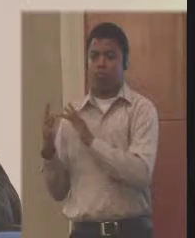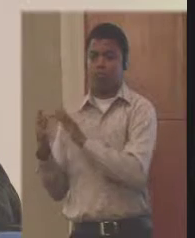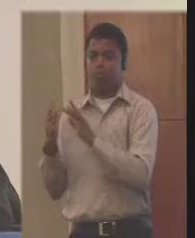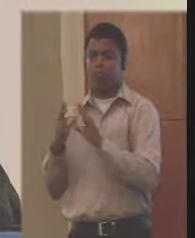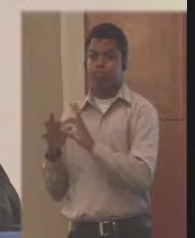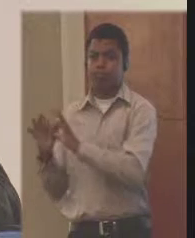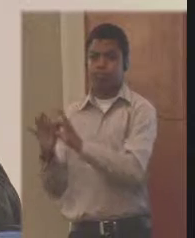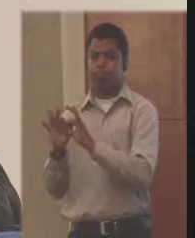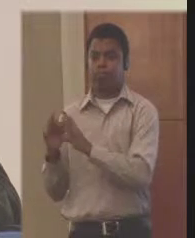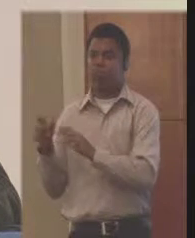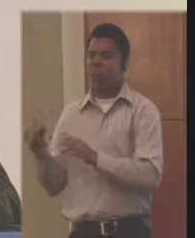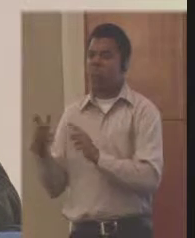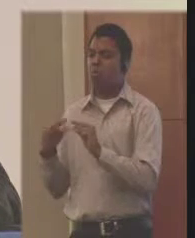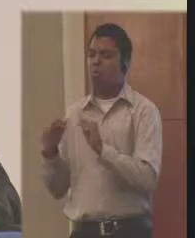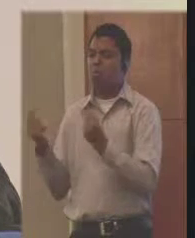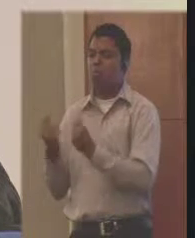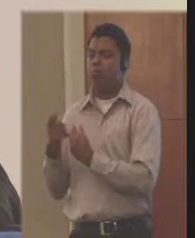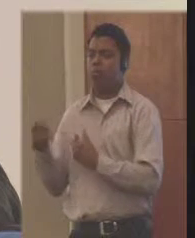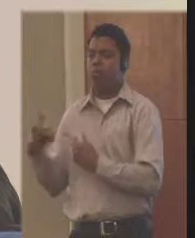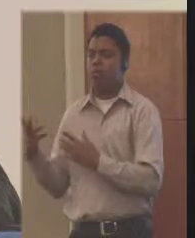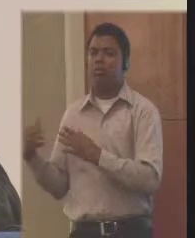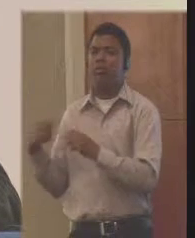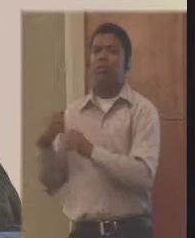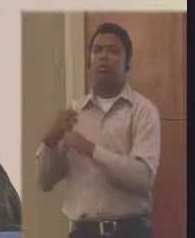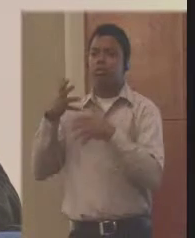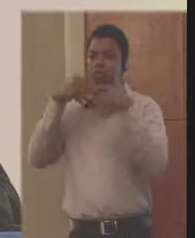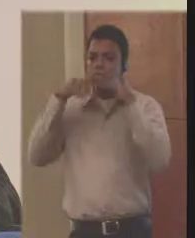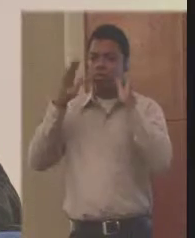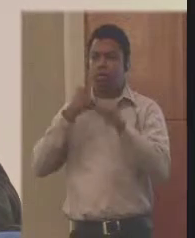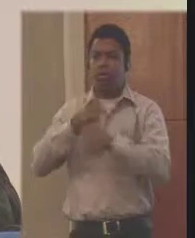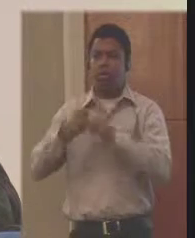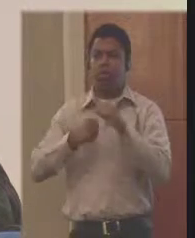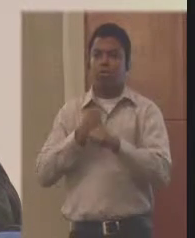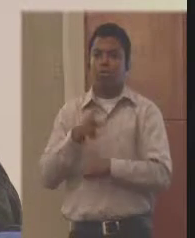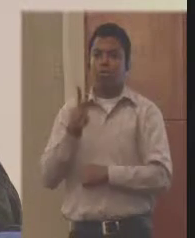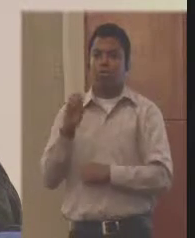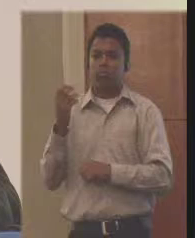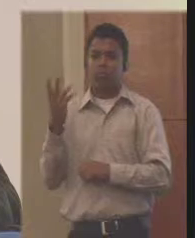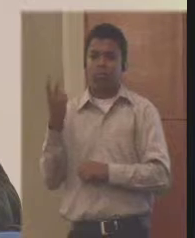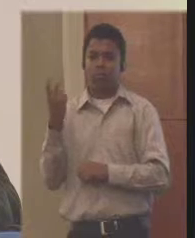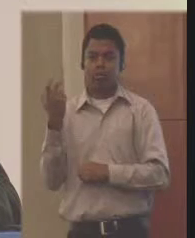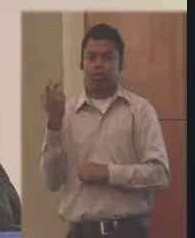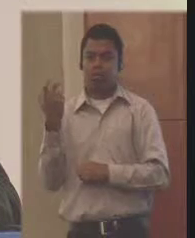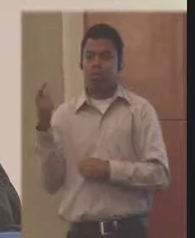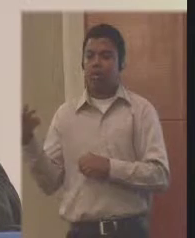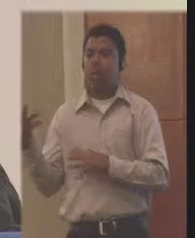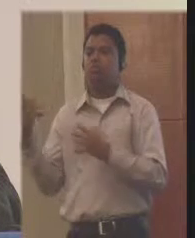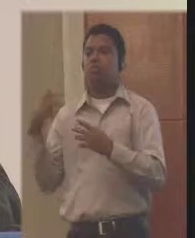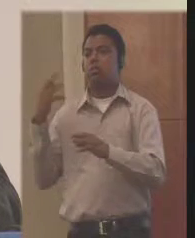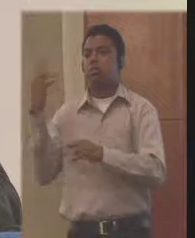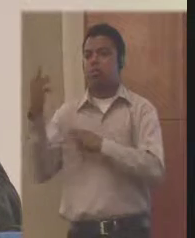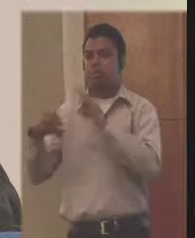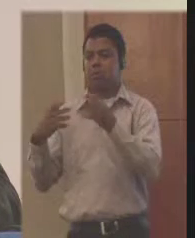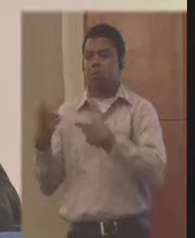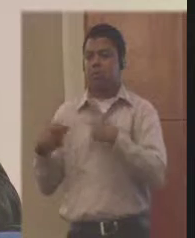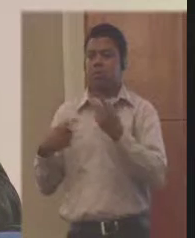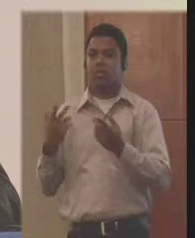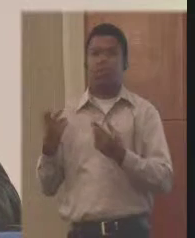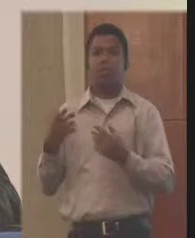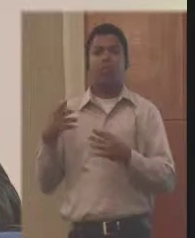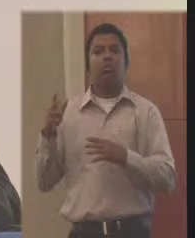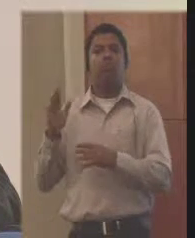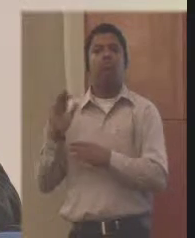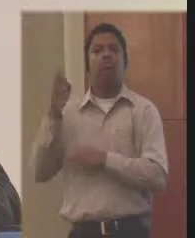diciembre de 2013 está hablando sobre su trabajo en el periodo post-2015 y a finales